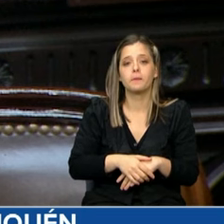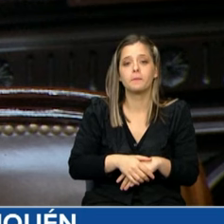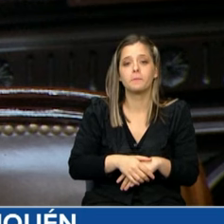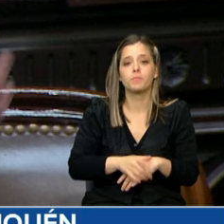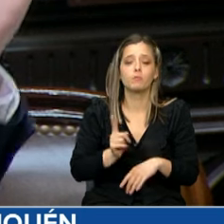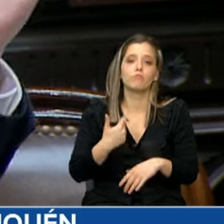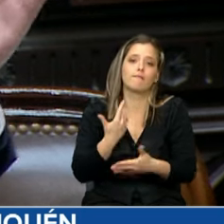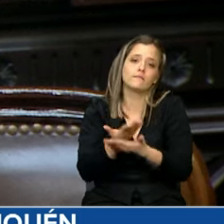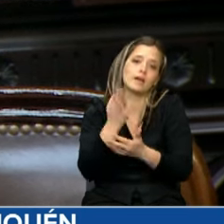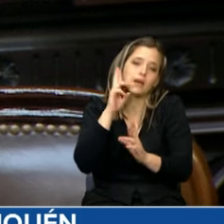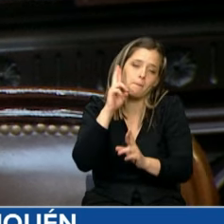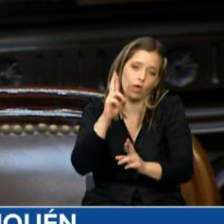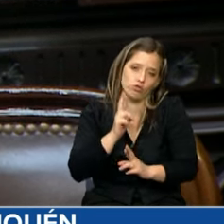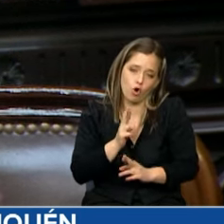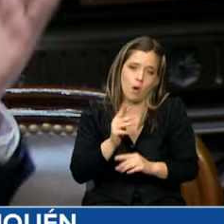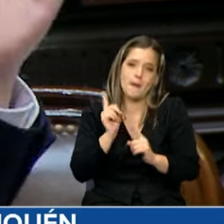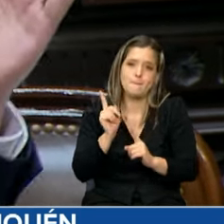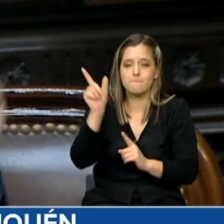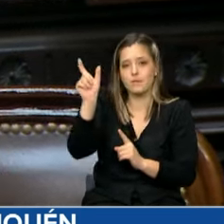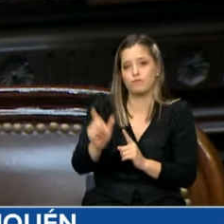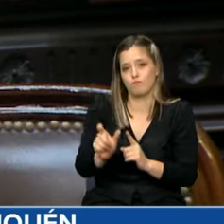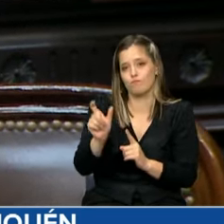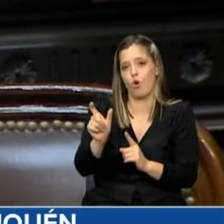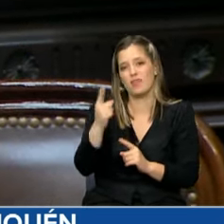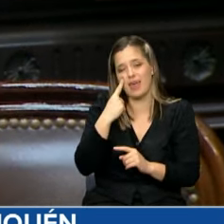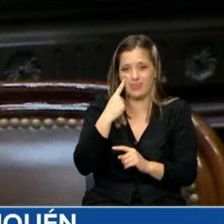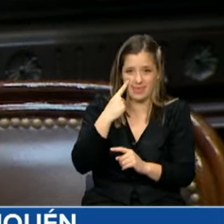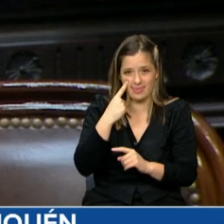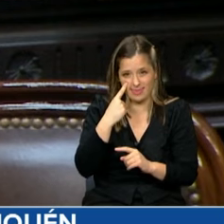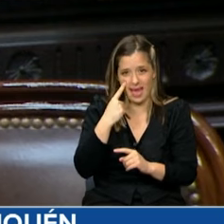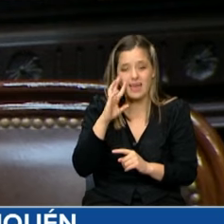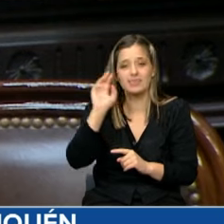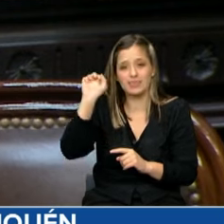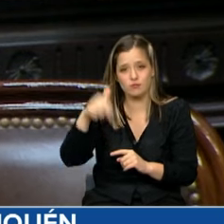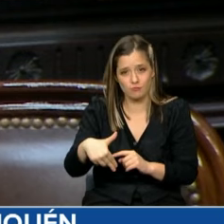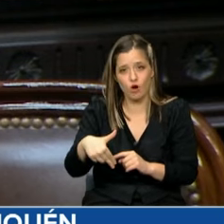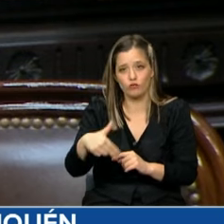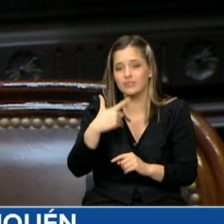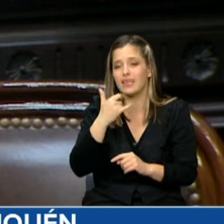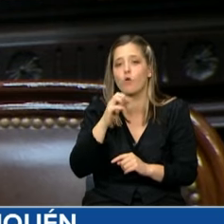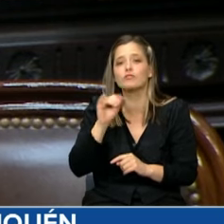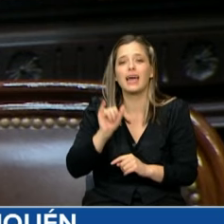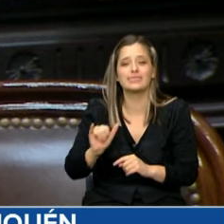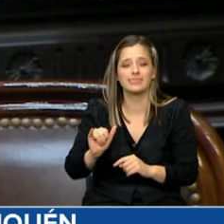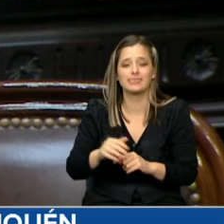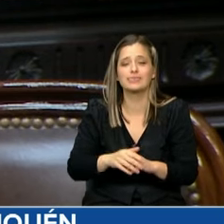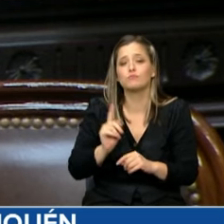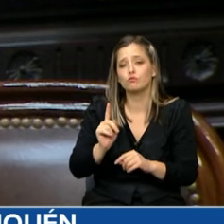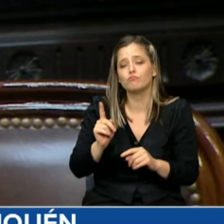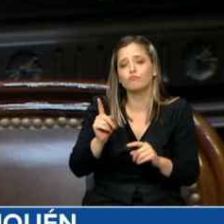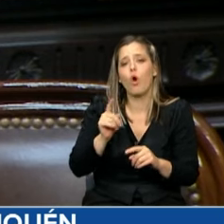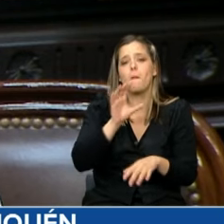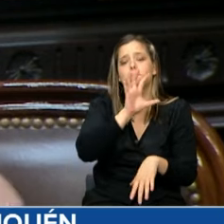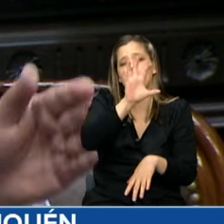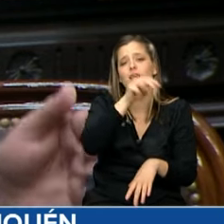pido respeto hoy nos acompaña la intendenta Rincón de los auces la diputada provincial también de rincón de Los Sauces nos están acompañando desde la